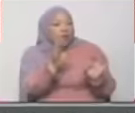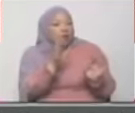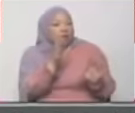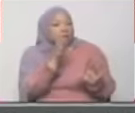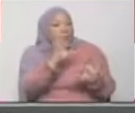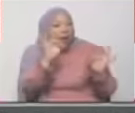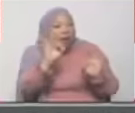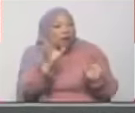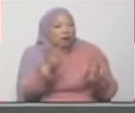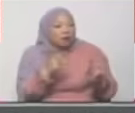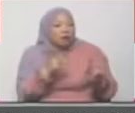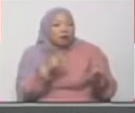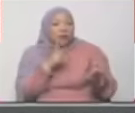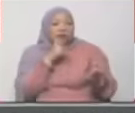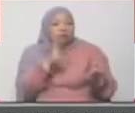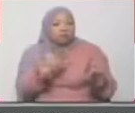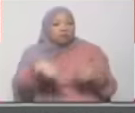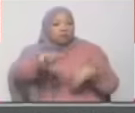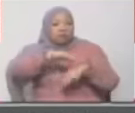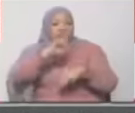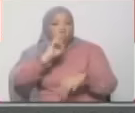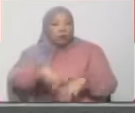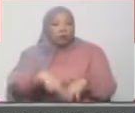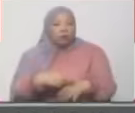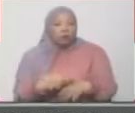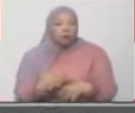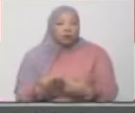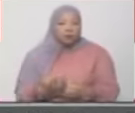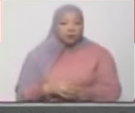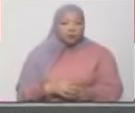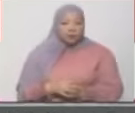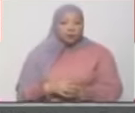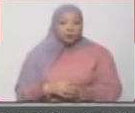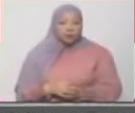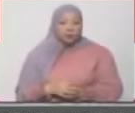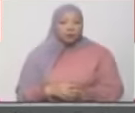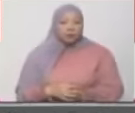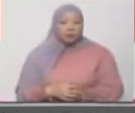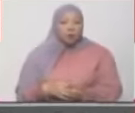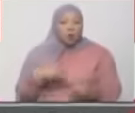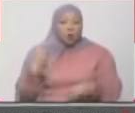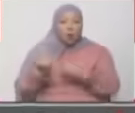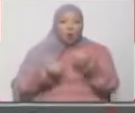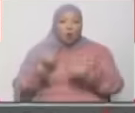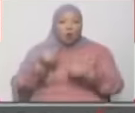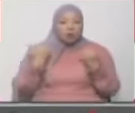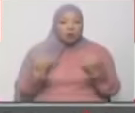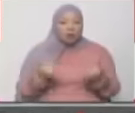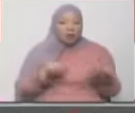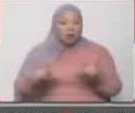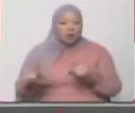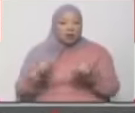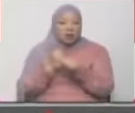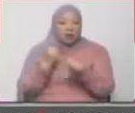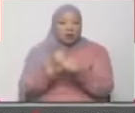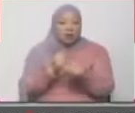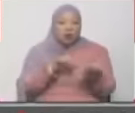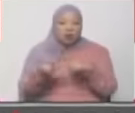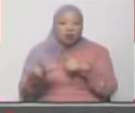comandante. ¿Cómo era la otra? Eso está hecho, eso está